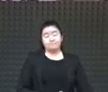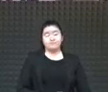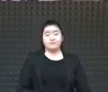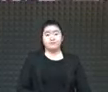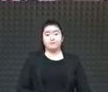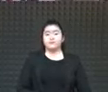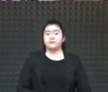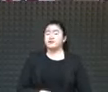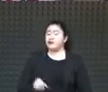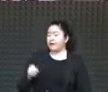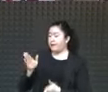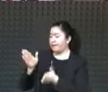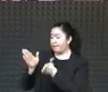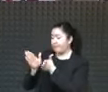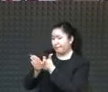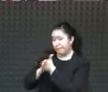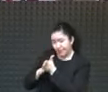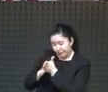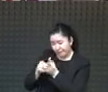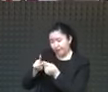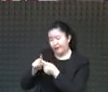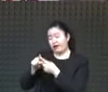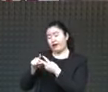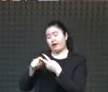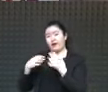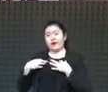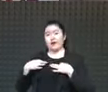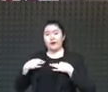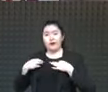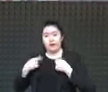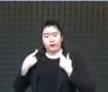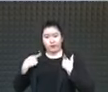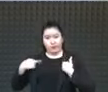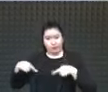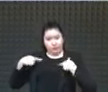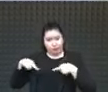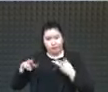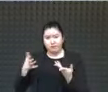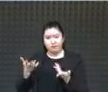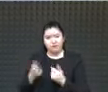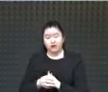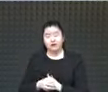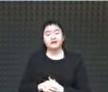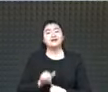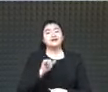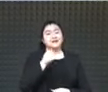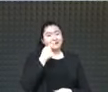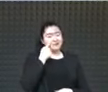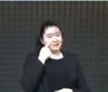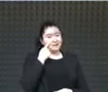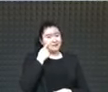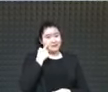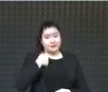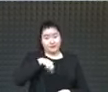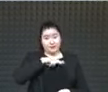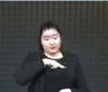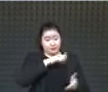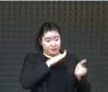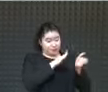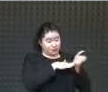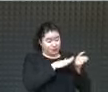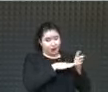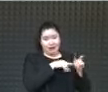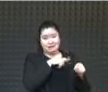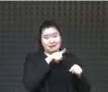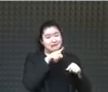¿Será papelería? ¿Será con informes? Como usted sí, dijo, nosotros recuerden que prácticamente la papelería la hemos eliminado prácticamente